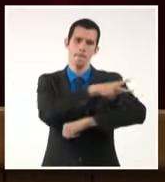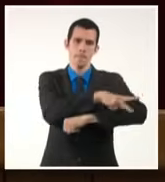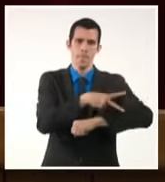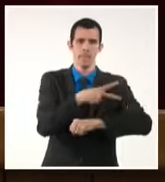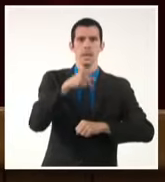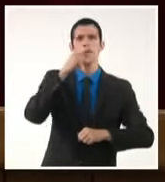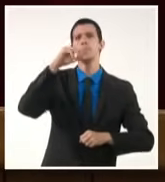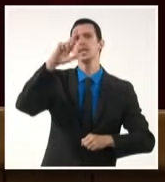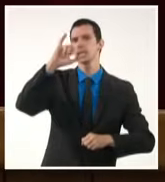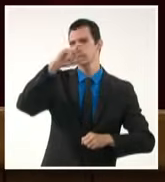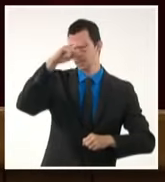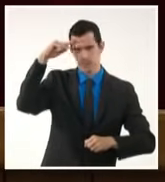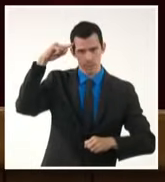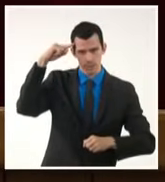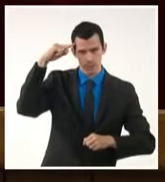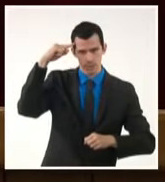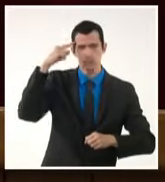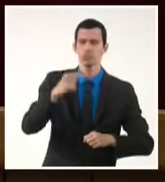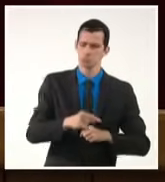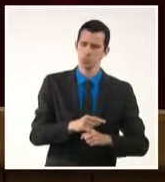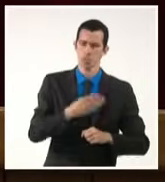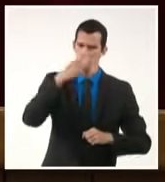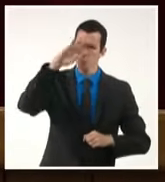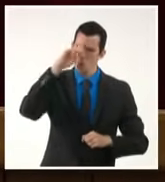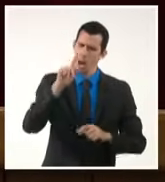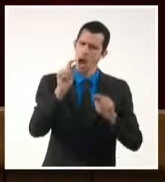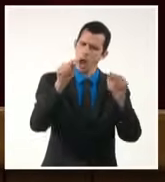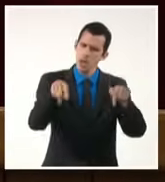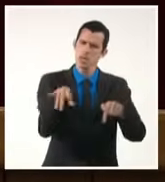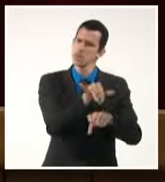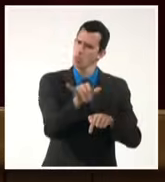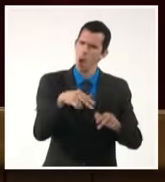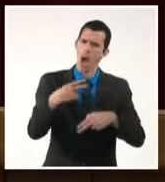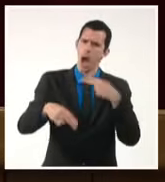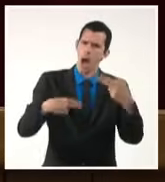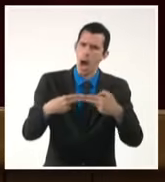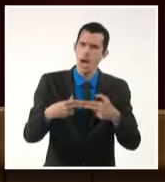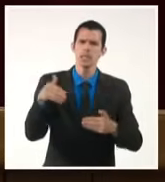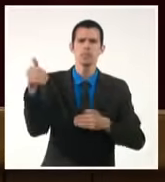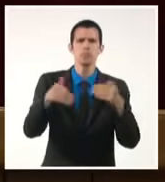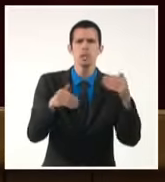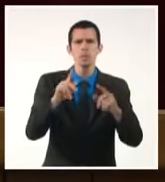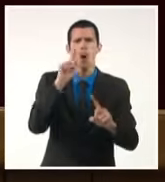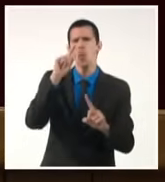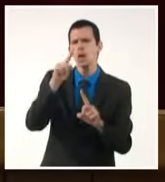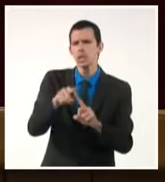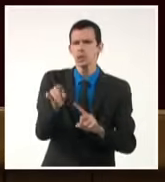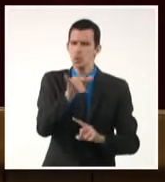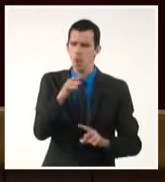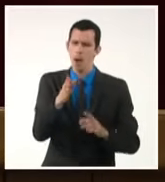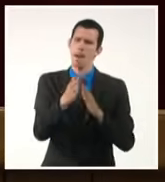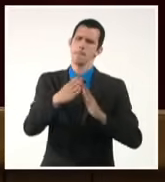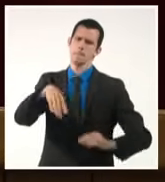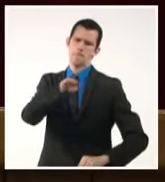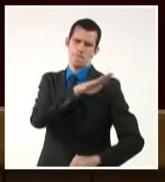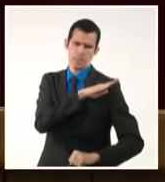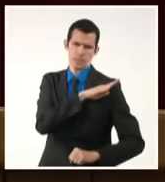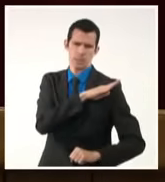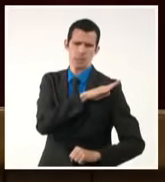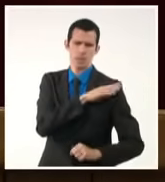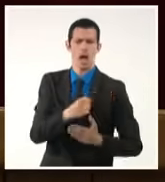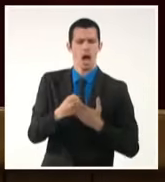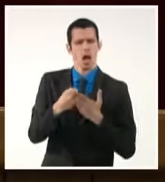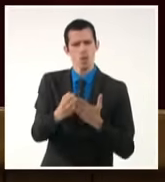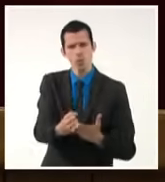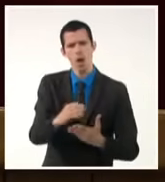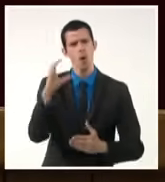constructivo en la política exterior se reflejó también con la participación en el proceso de paz entre el Gobierno de Colombia y el